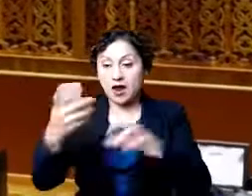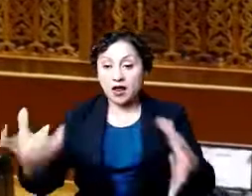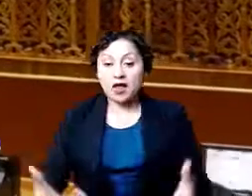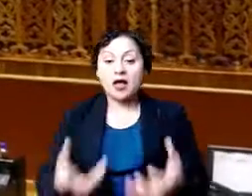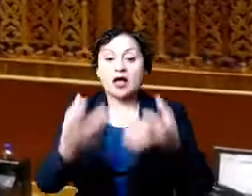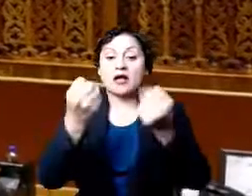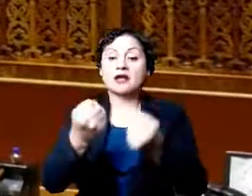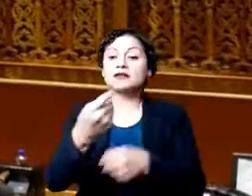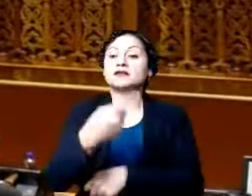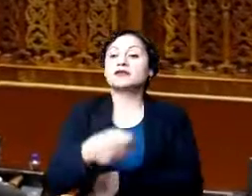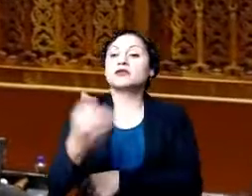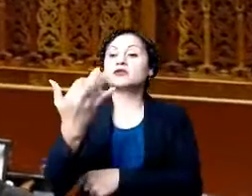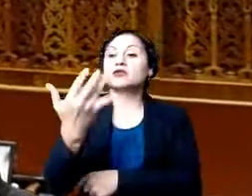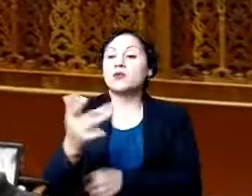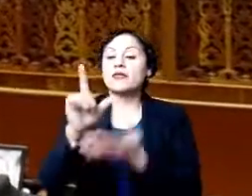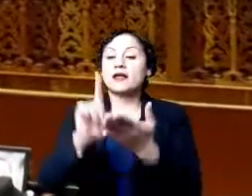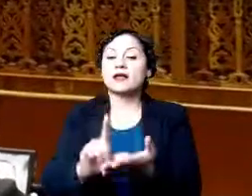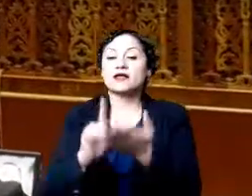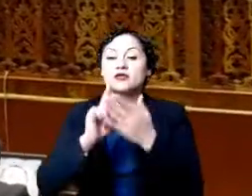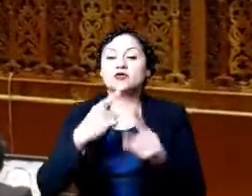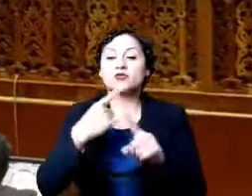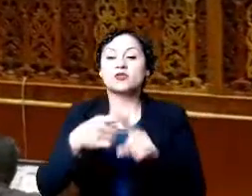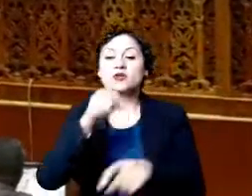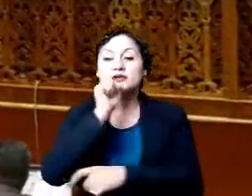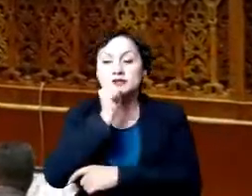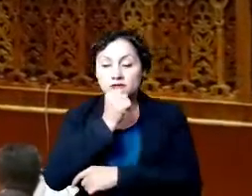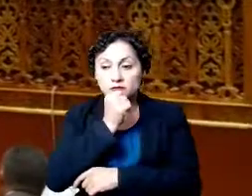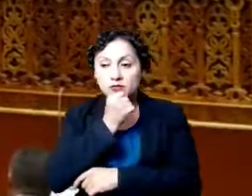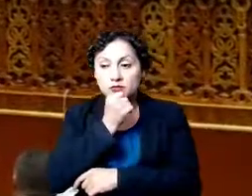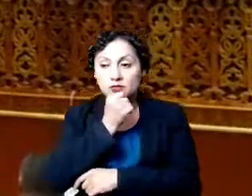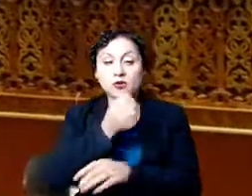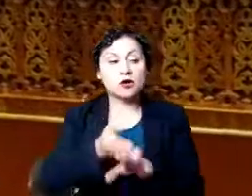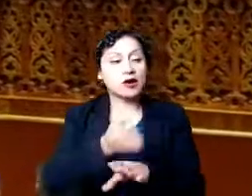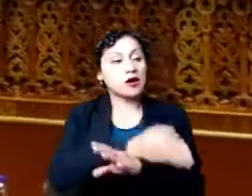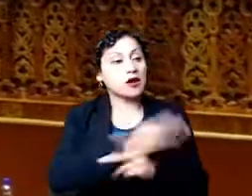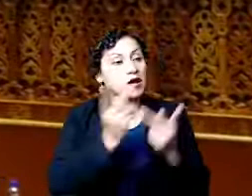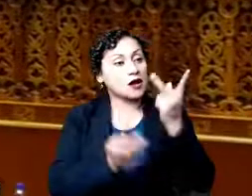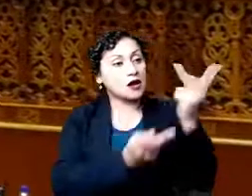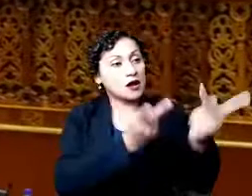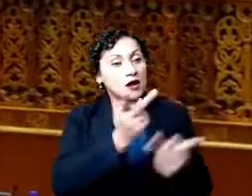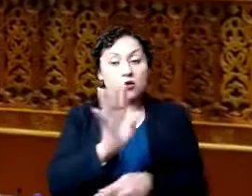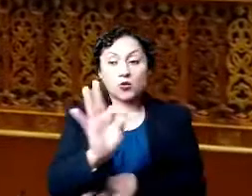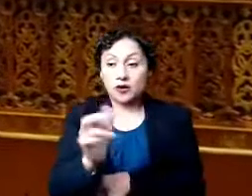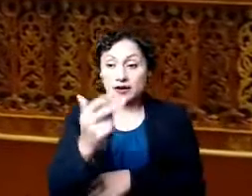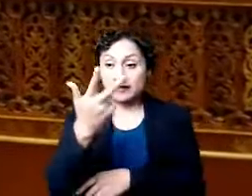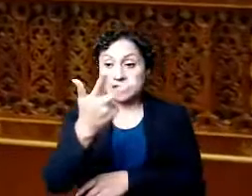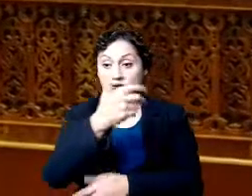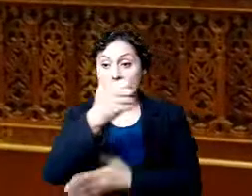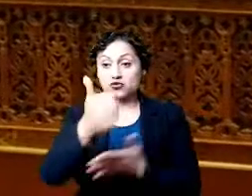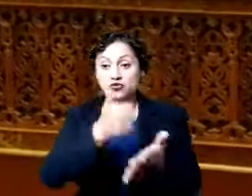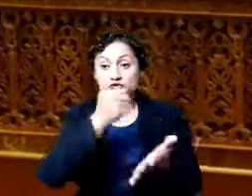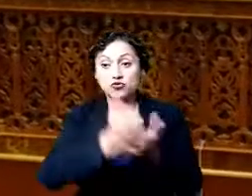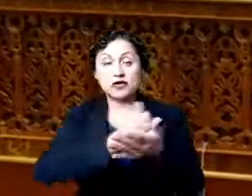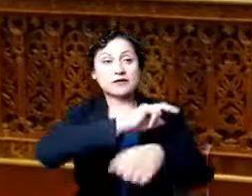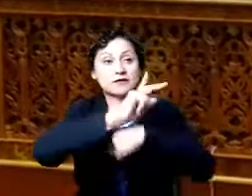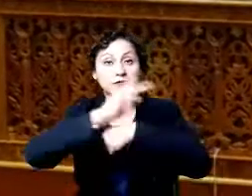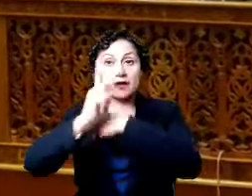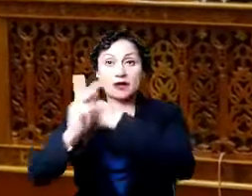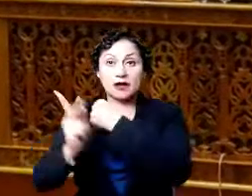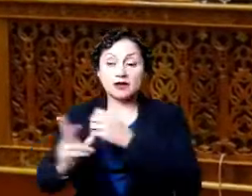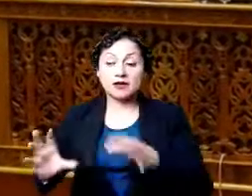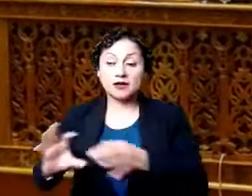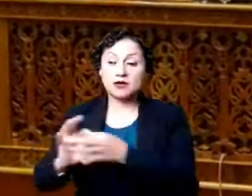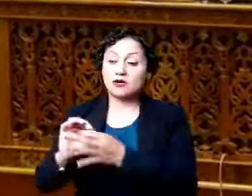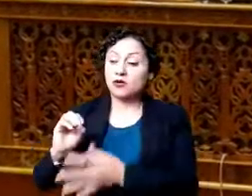150 litros por segundo en una encuesta realizada a 48 ciudades del de los países de la organización para la